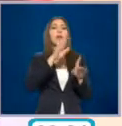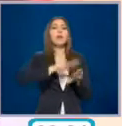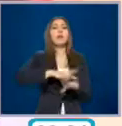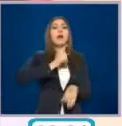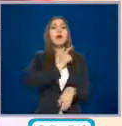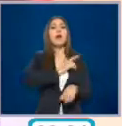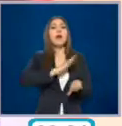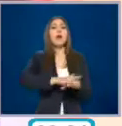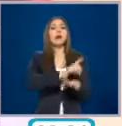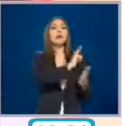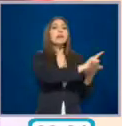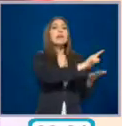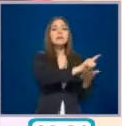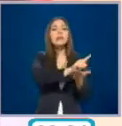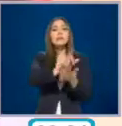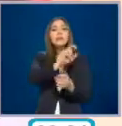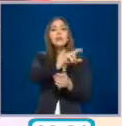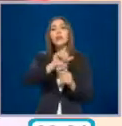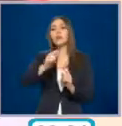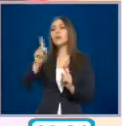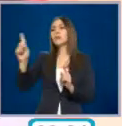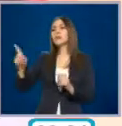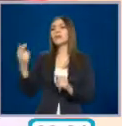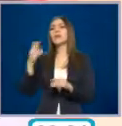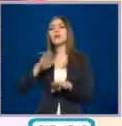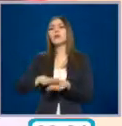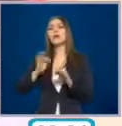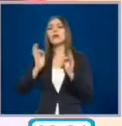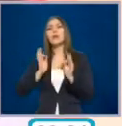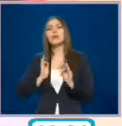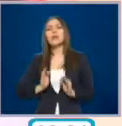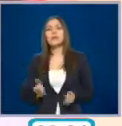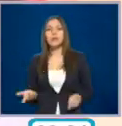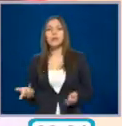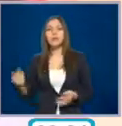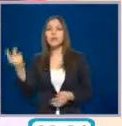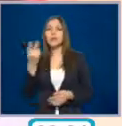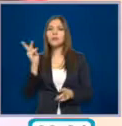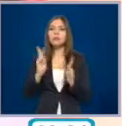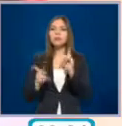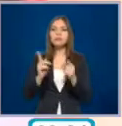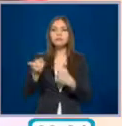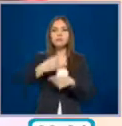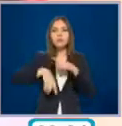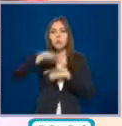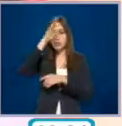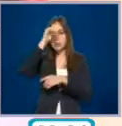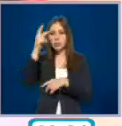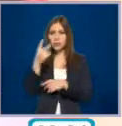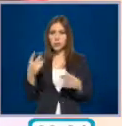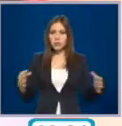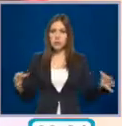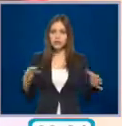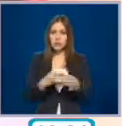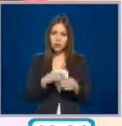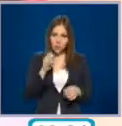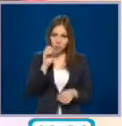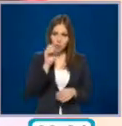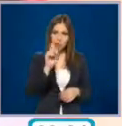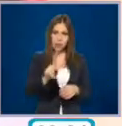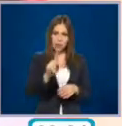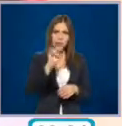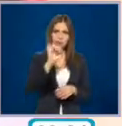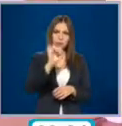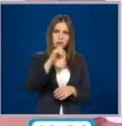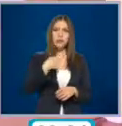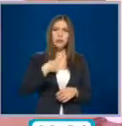relajación. Y entonces ahí llegar a puntos en común, ¿no? Bueno, voy a ceder en la pasta de dientes, pero déjame dejar la taza en la mesa